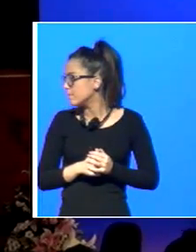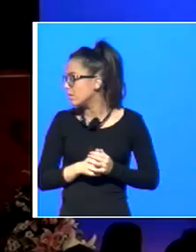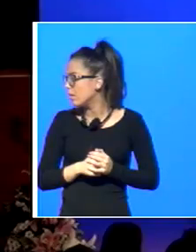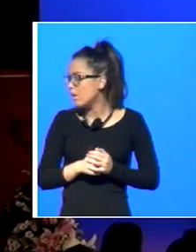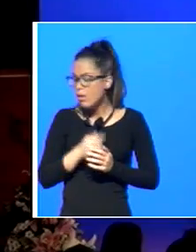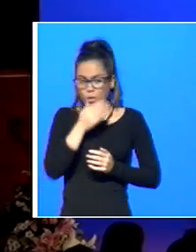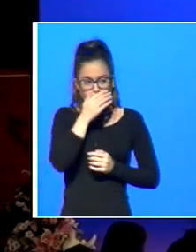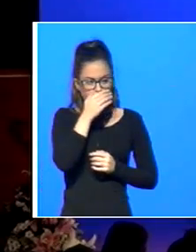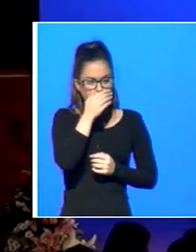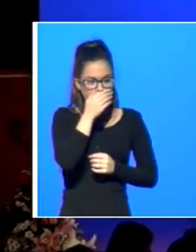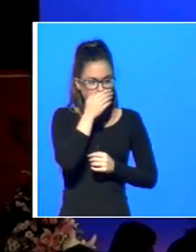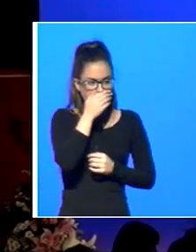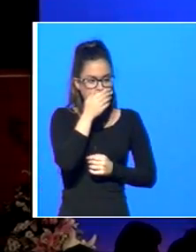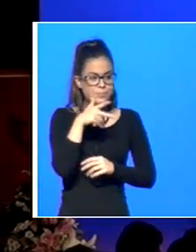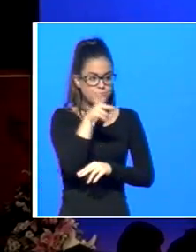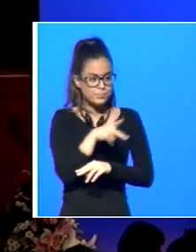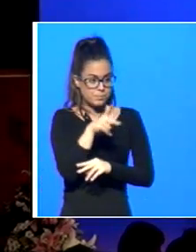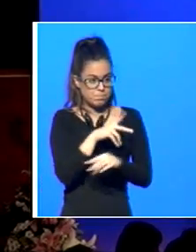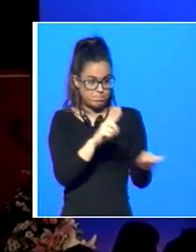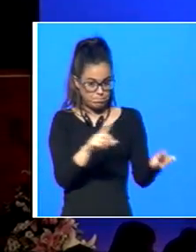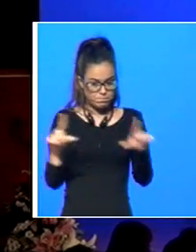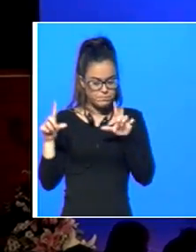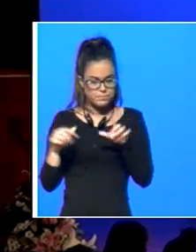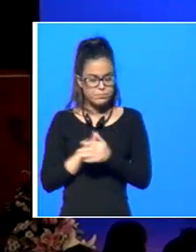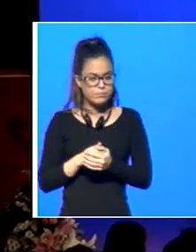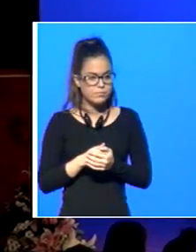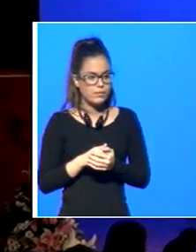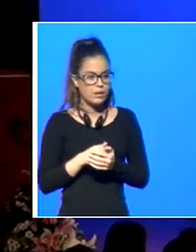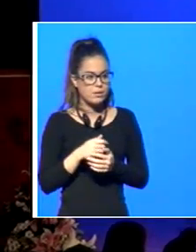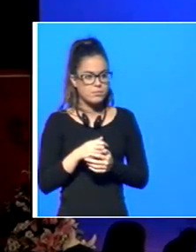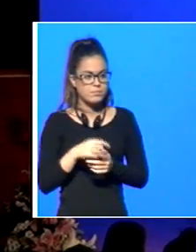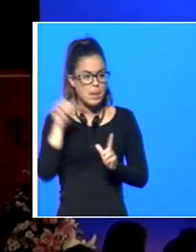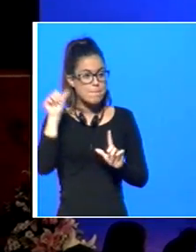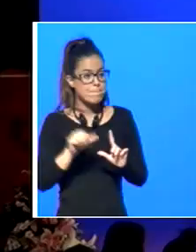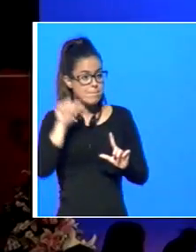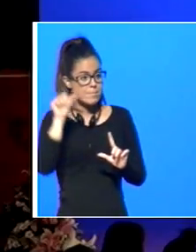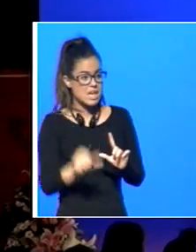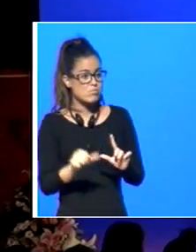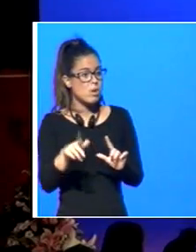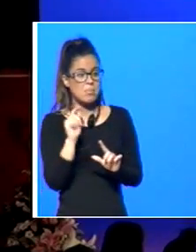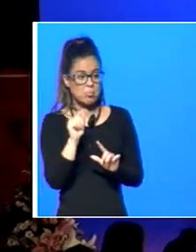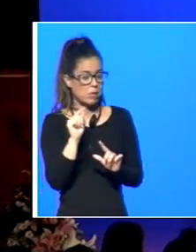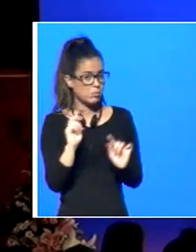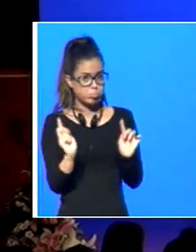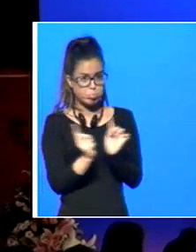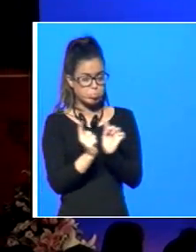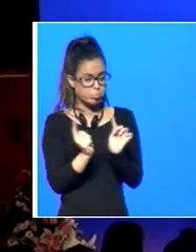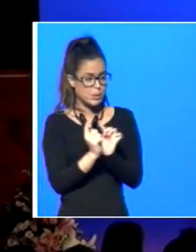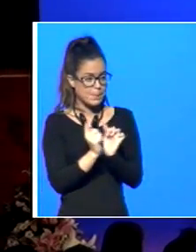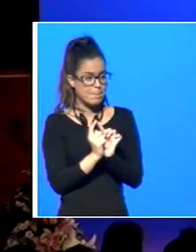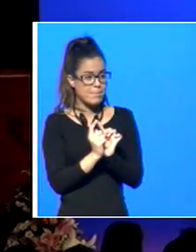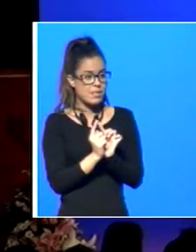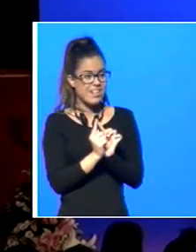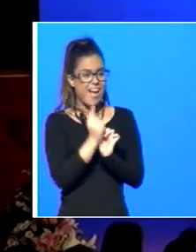poner el vídeo. Y ahí vamos a ver brevemente, en unos minutos, pues unas imágenes de